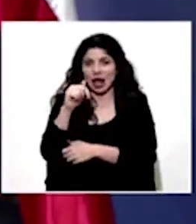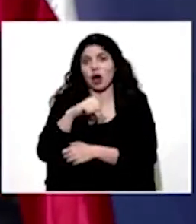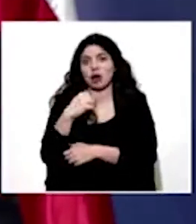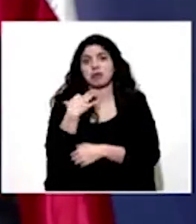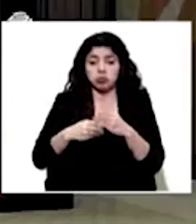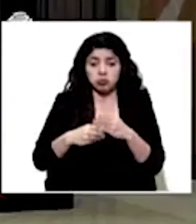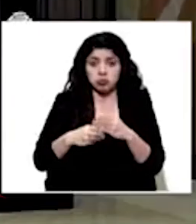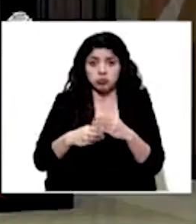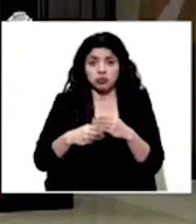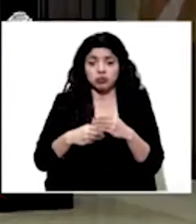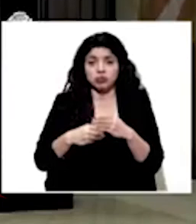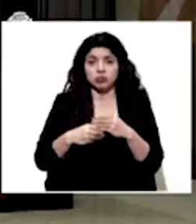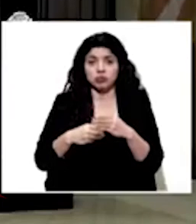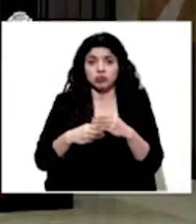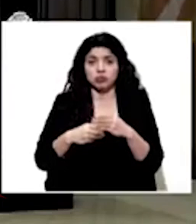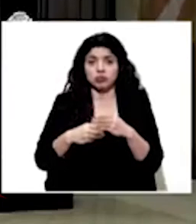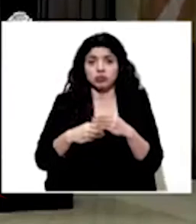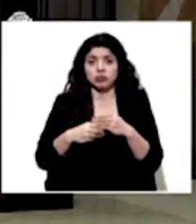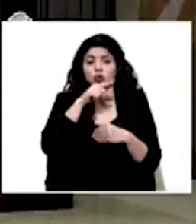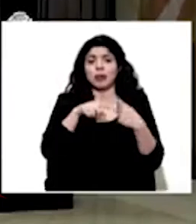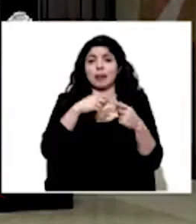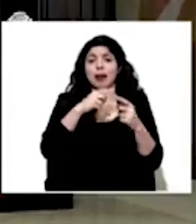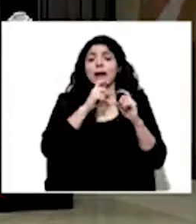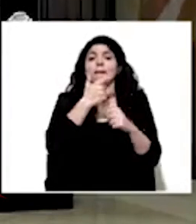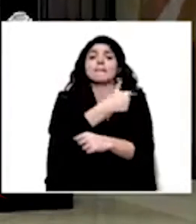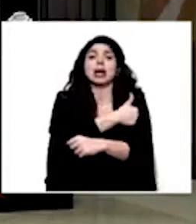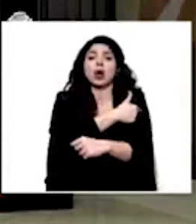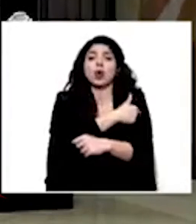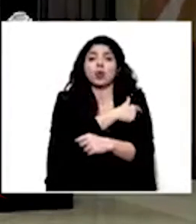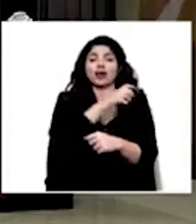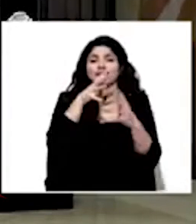una democracia real marcos medina noticias 12